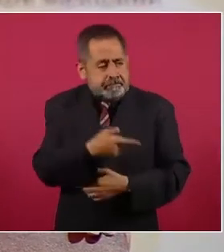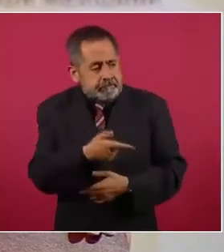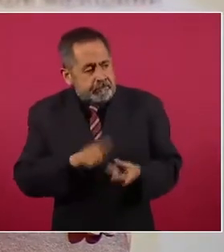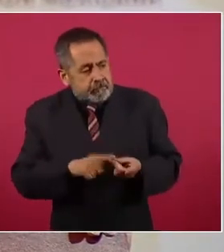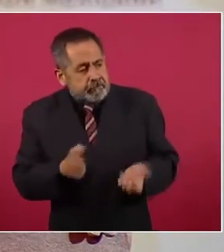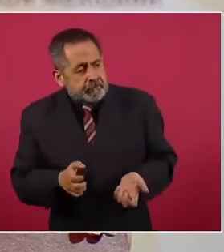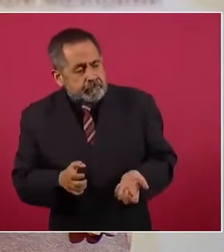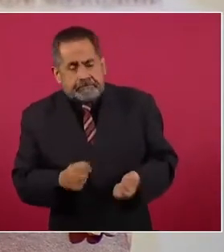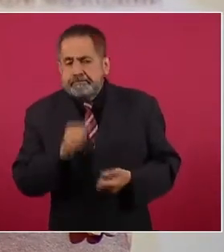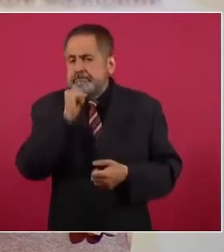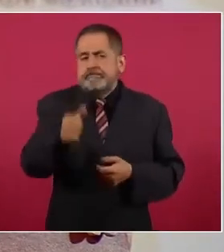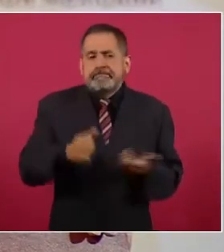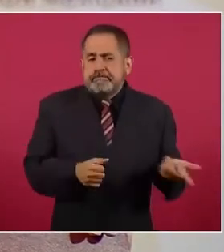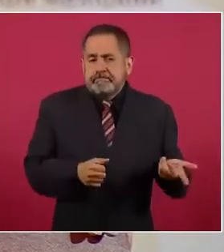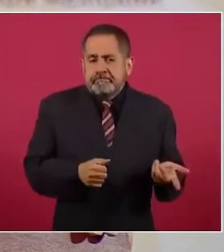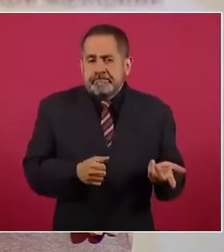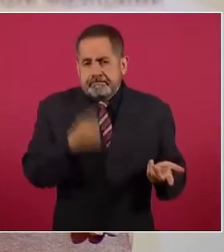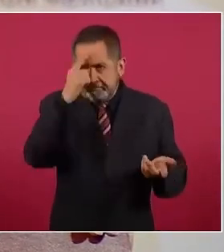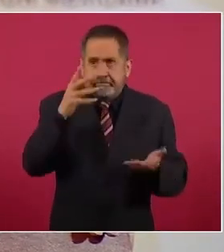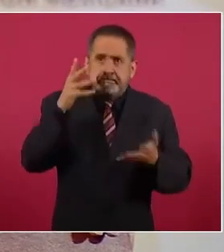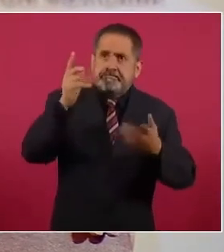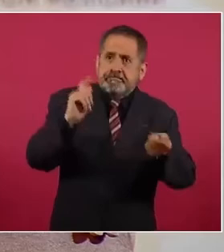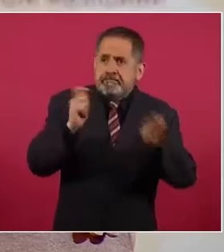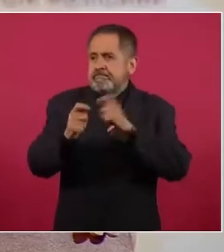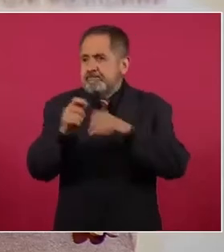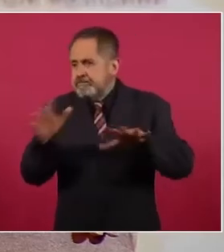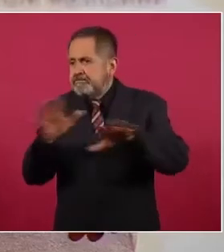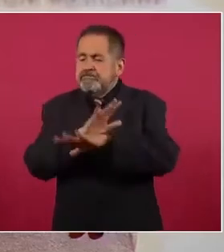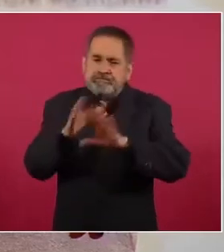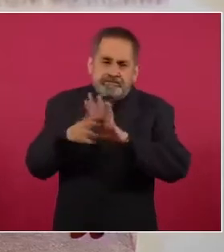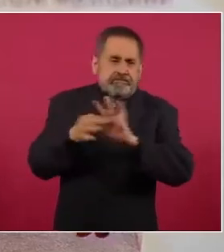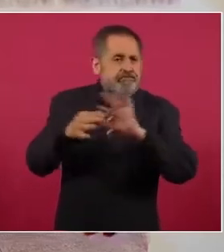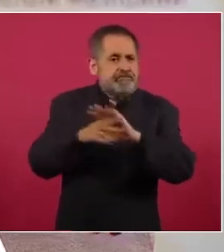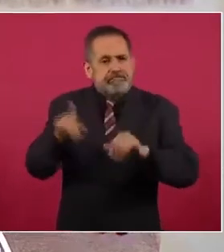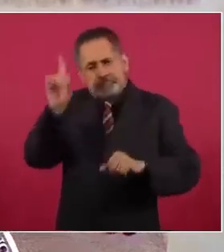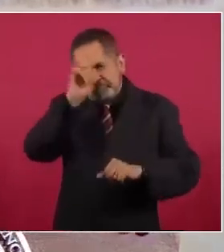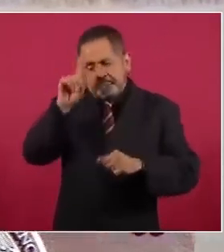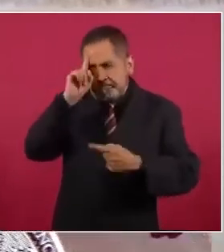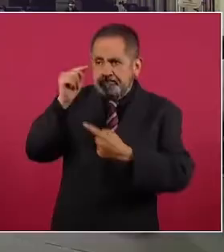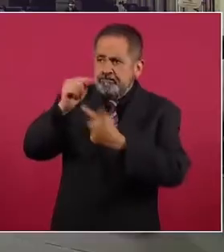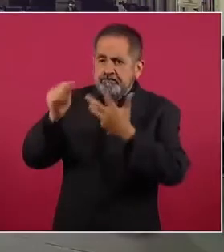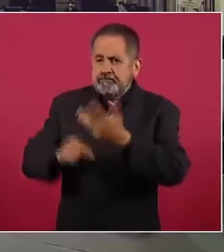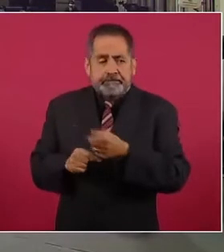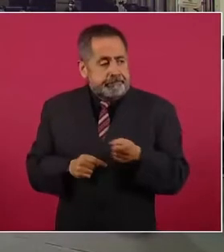para transformar a México, para que